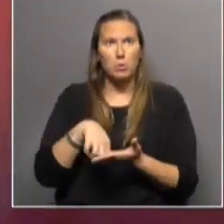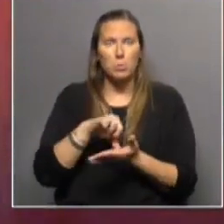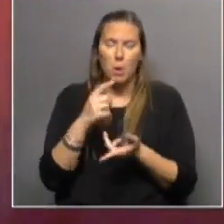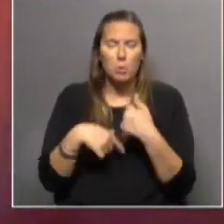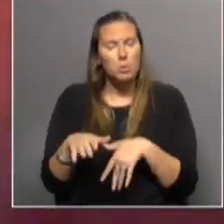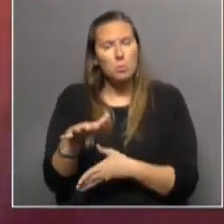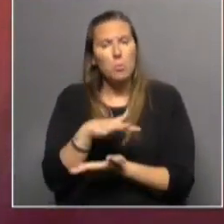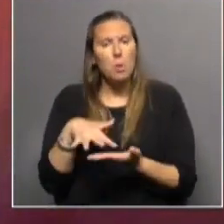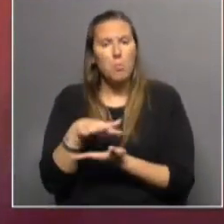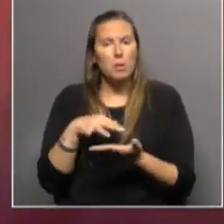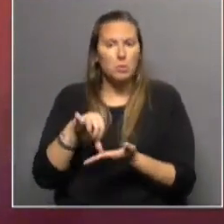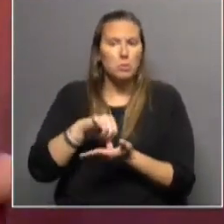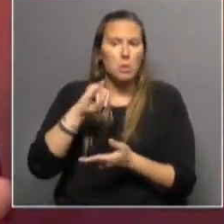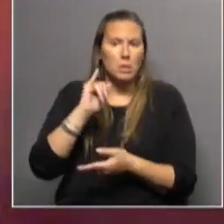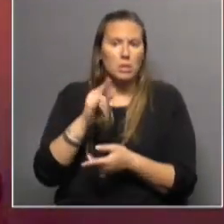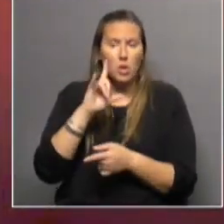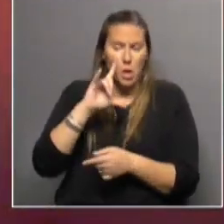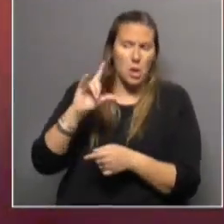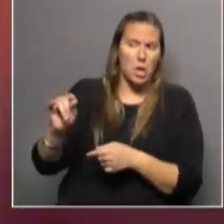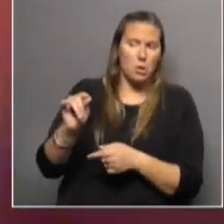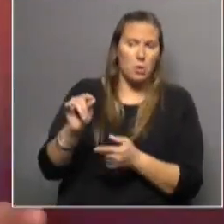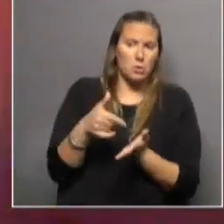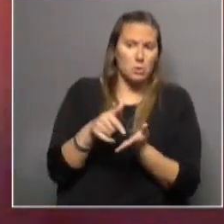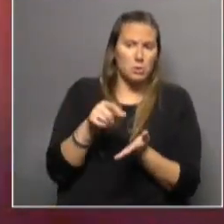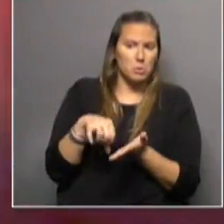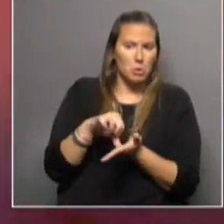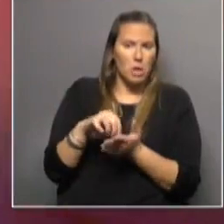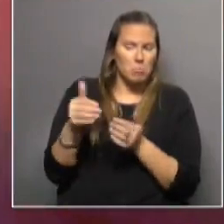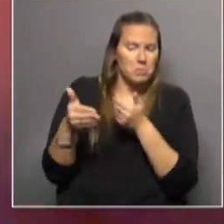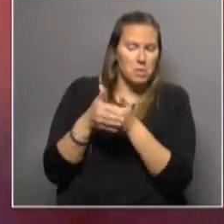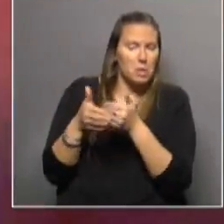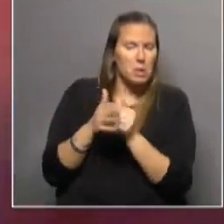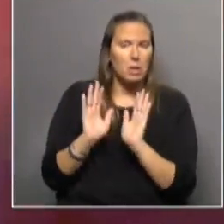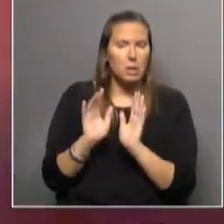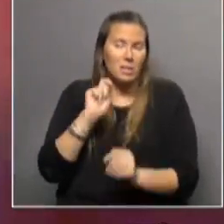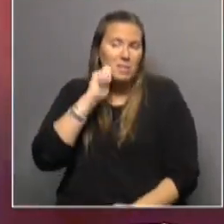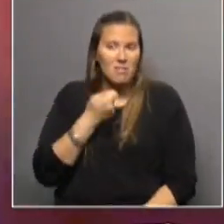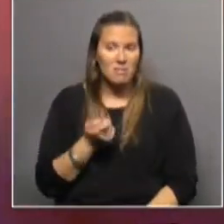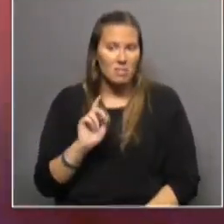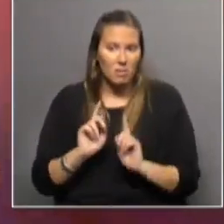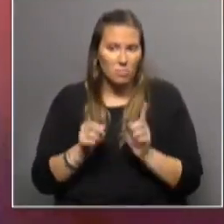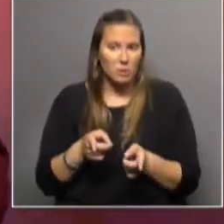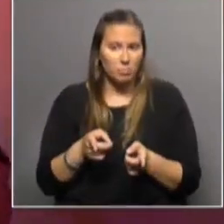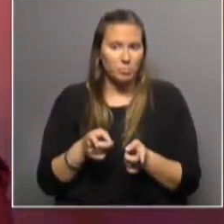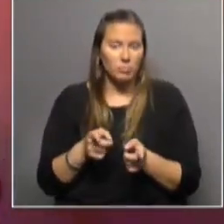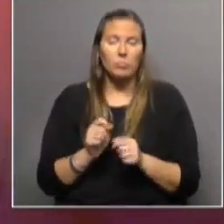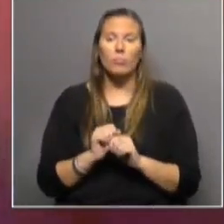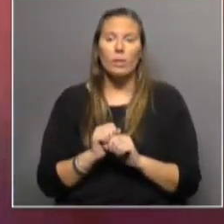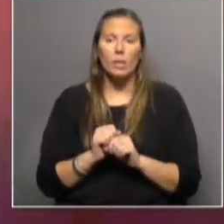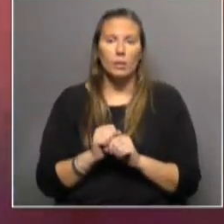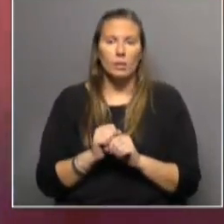espacio urbano que no está tan lejos de la ciudad, que es una parte muy linda y que, bueno, nos llega